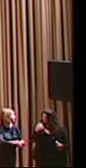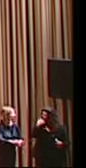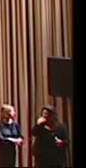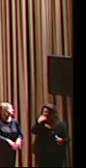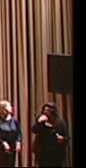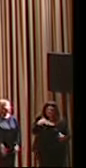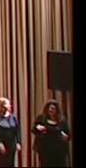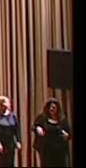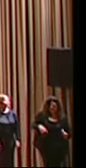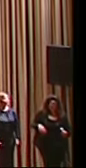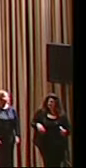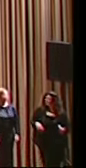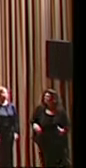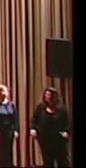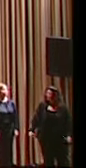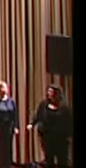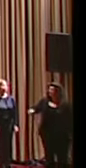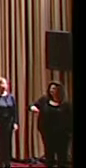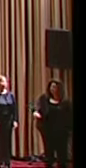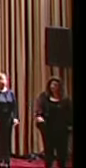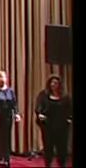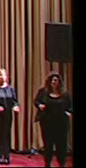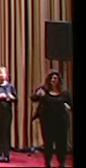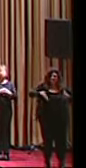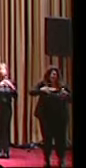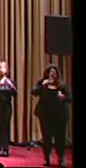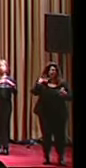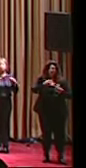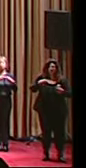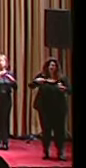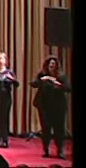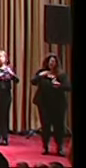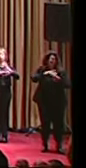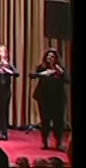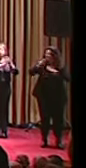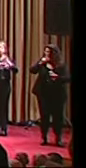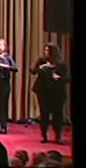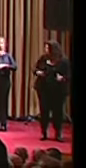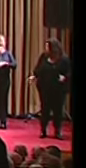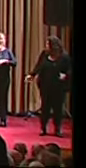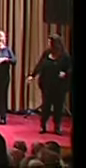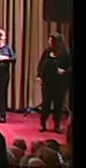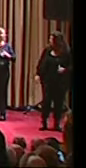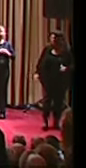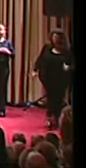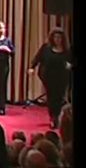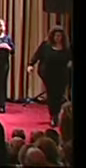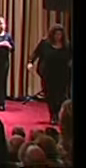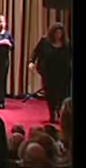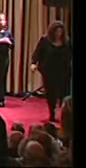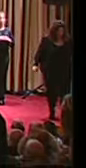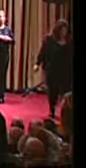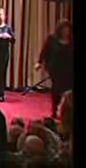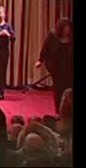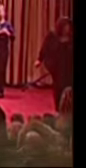hermandades que hemos hecho referencia, junto con la Peña Flamenca La Platería y, por